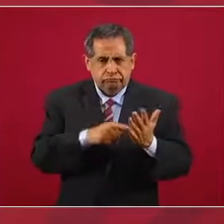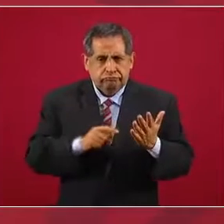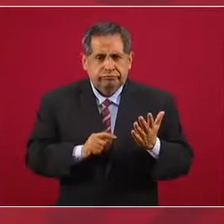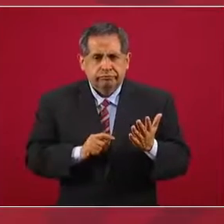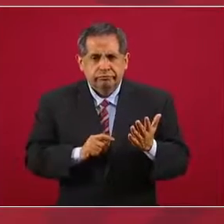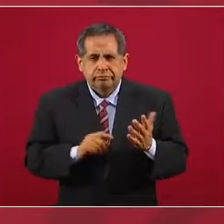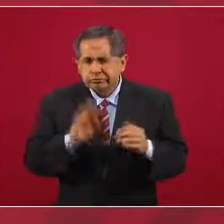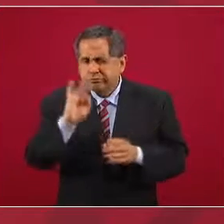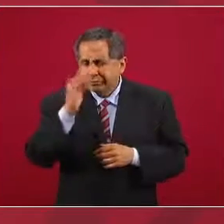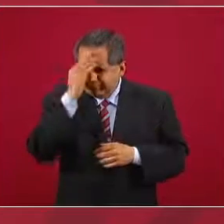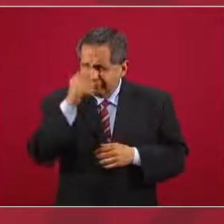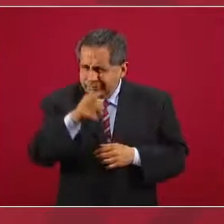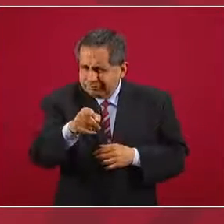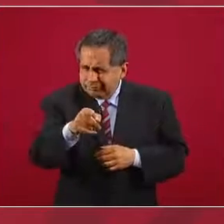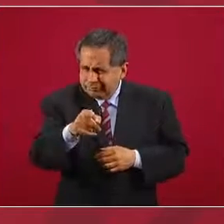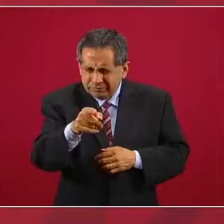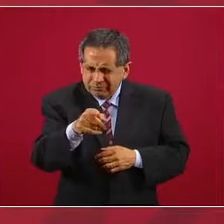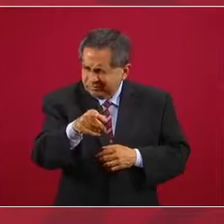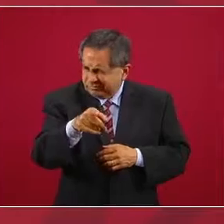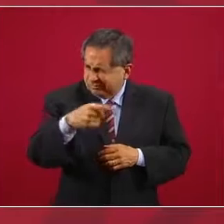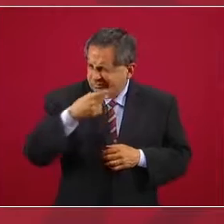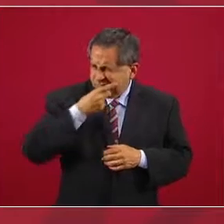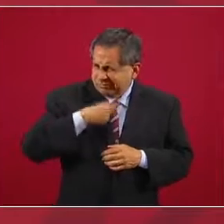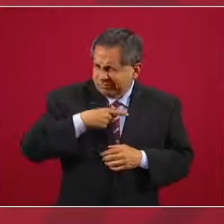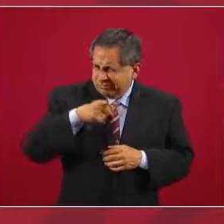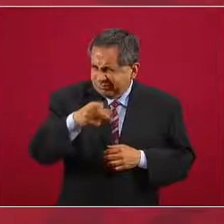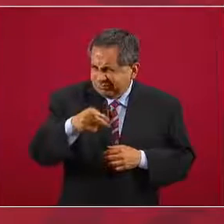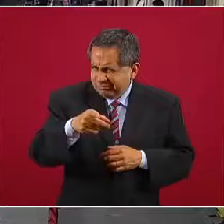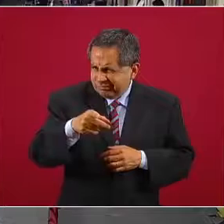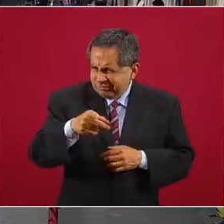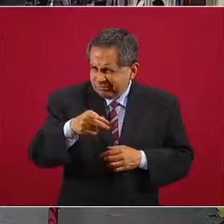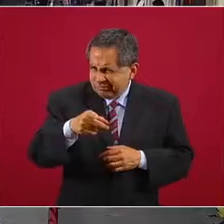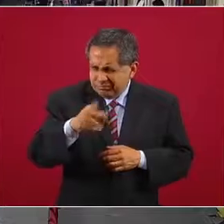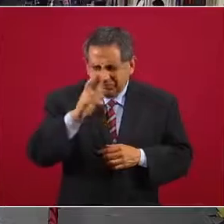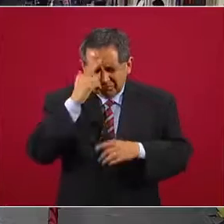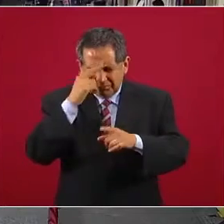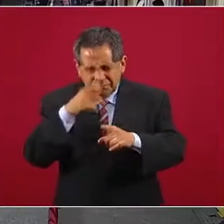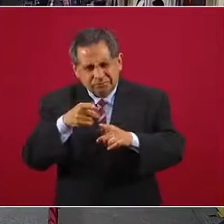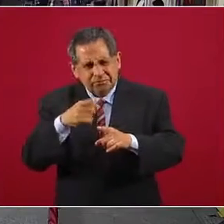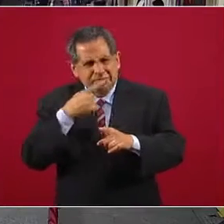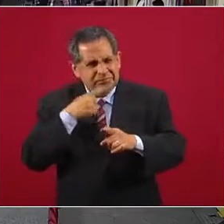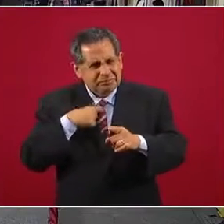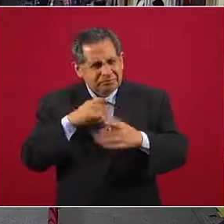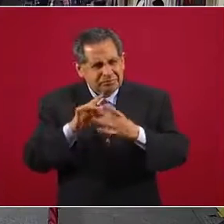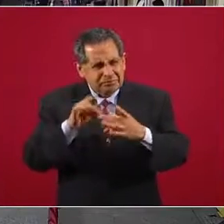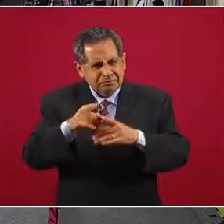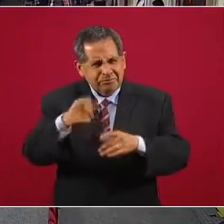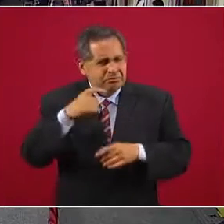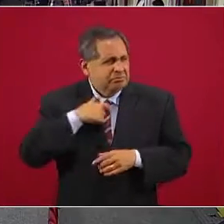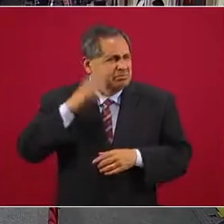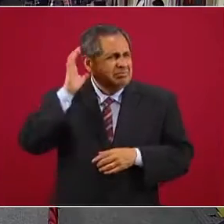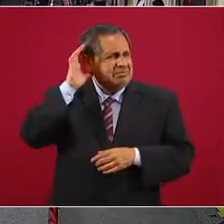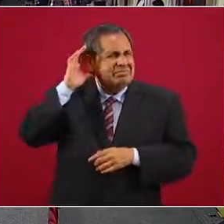No sé si comentaste aquí, no fue esa tu intención, pero creo que escuché